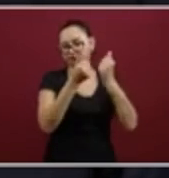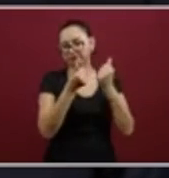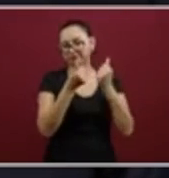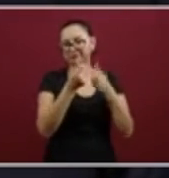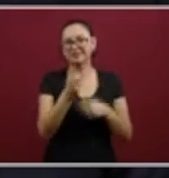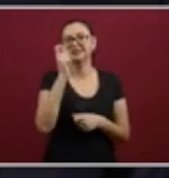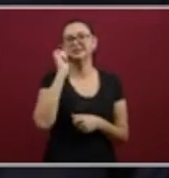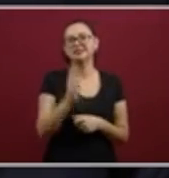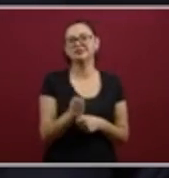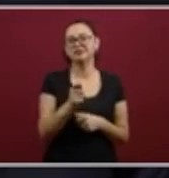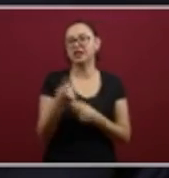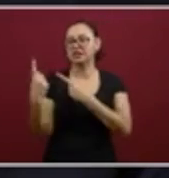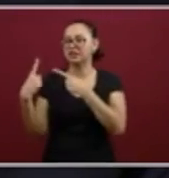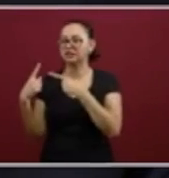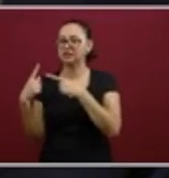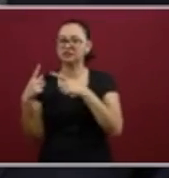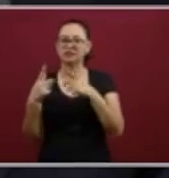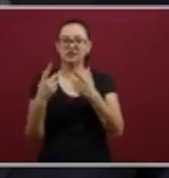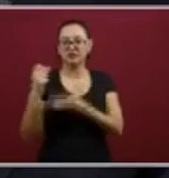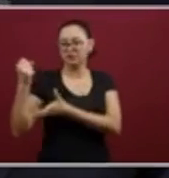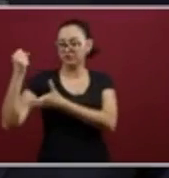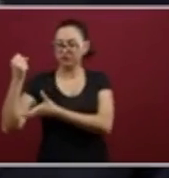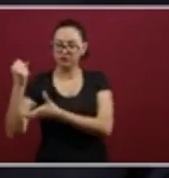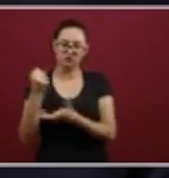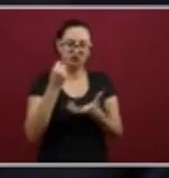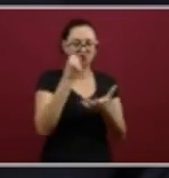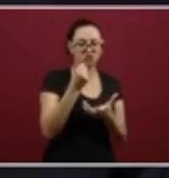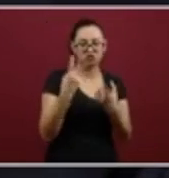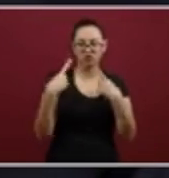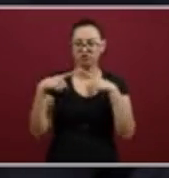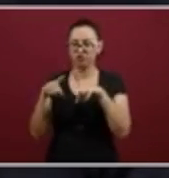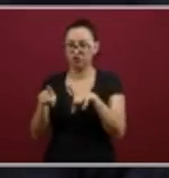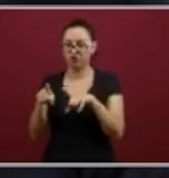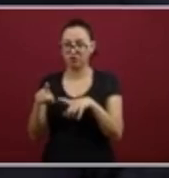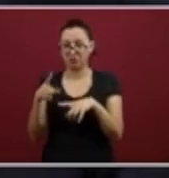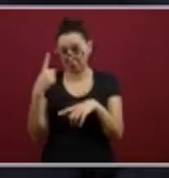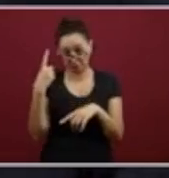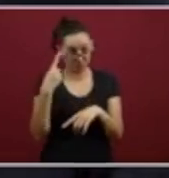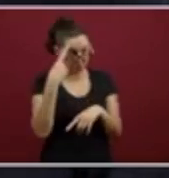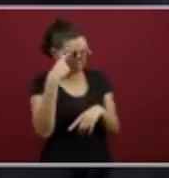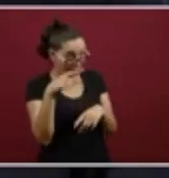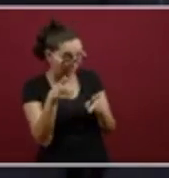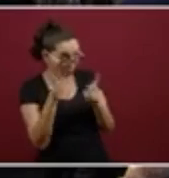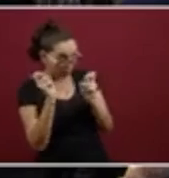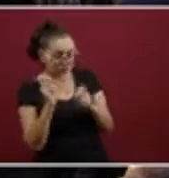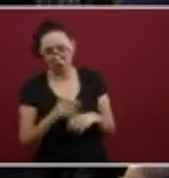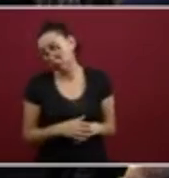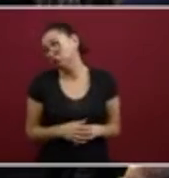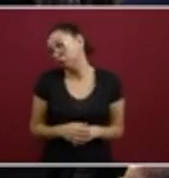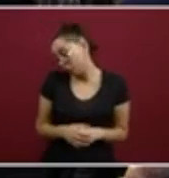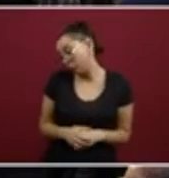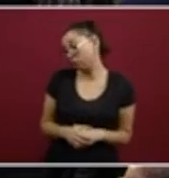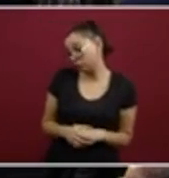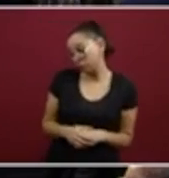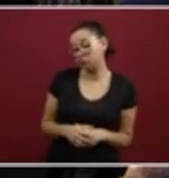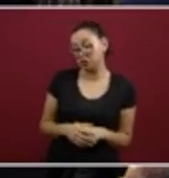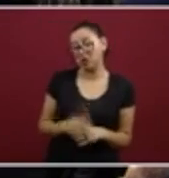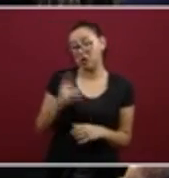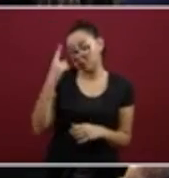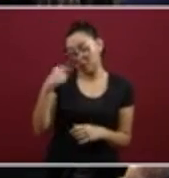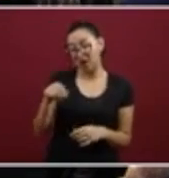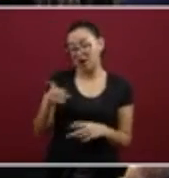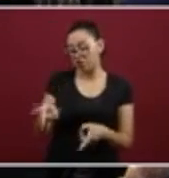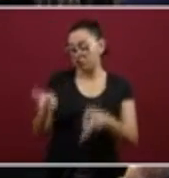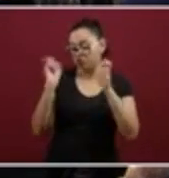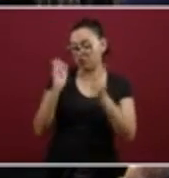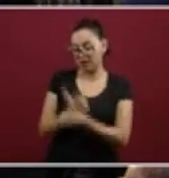paralelo de las finanzas públicas. ¿Para robar? De las finanzas públicas, sí, para tener manga ancha. Todo eso se